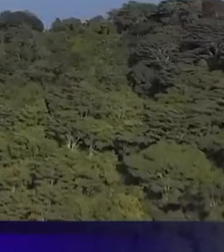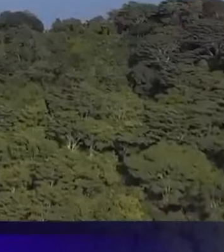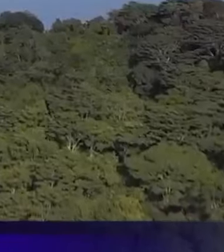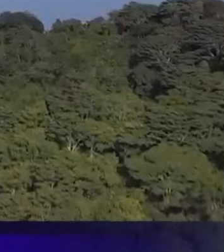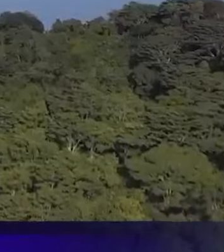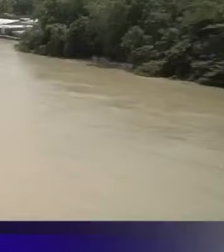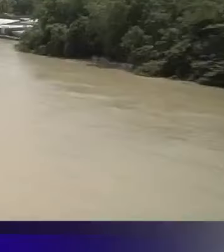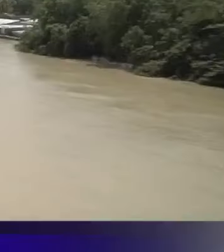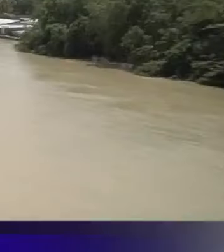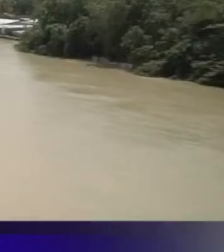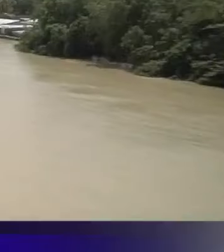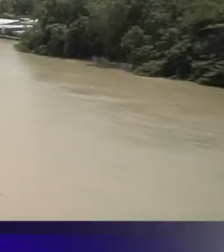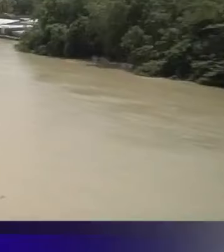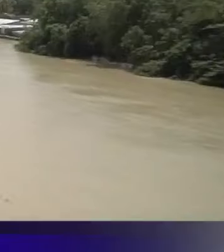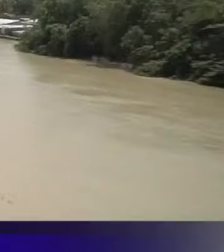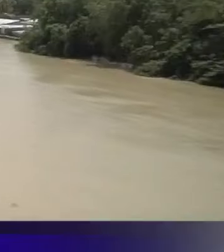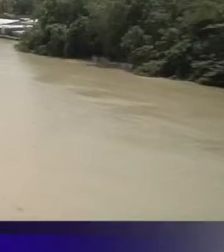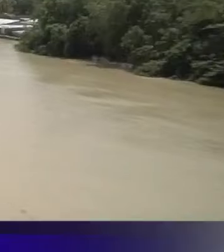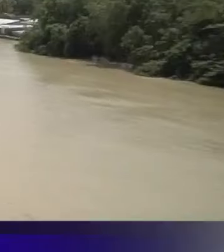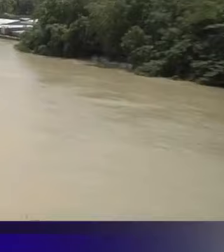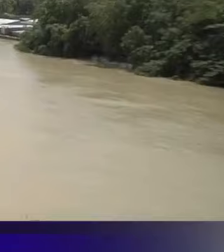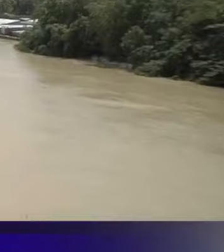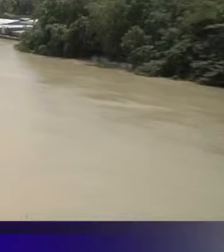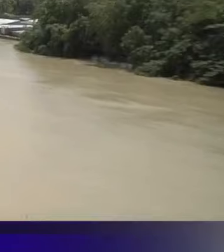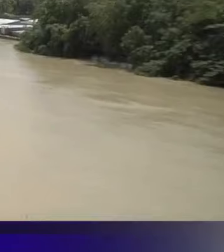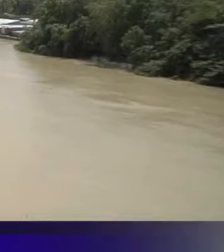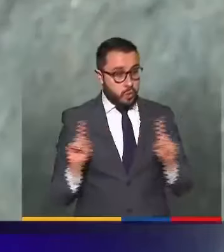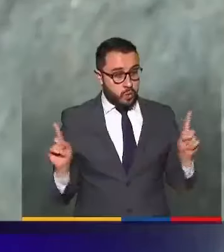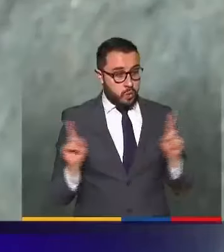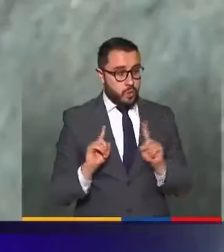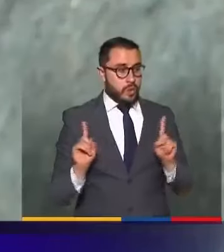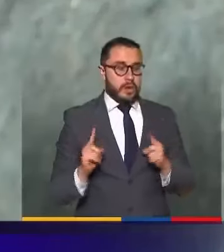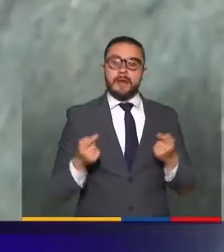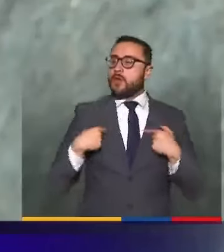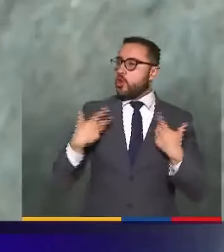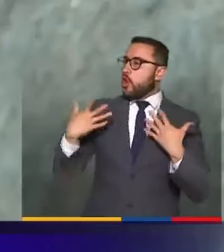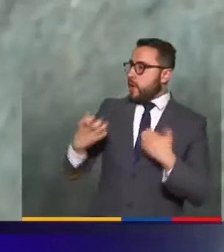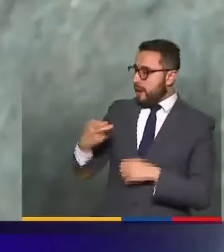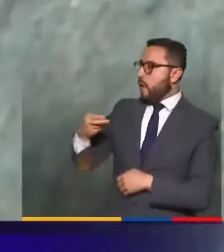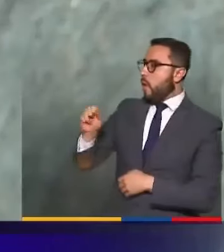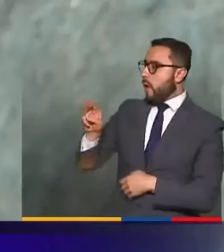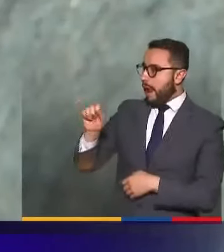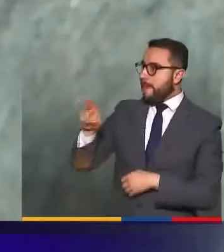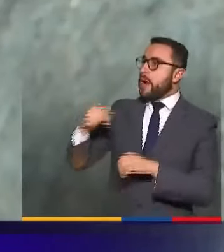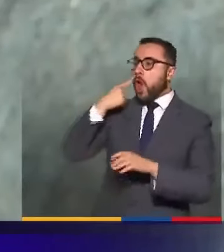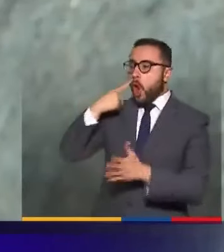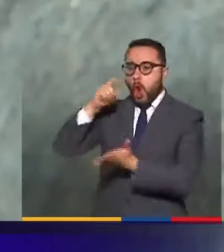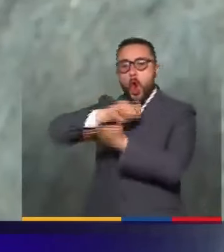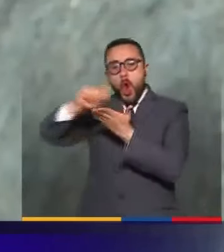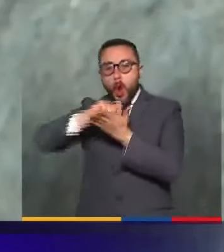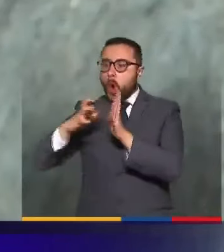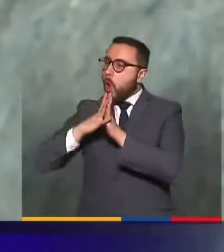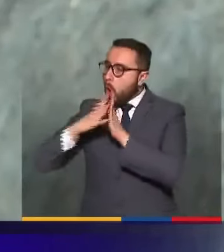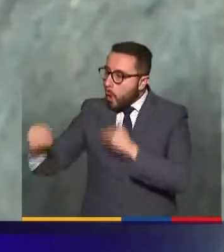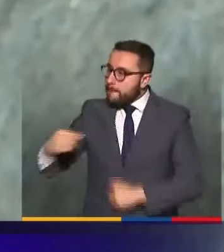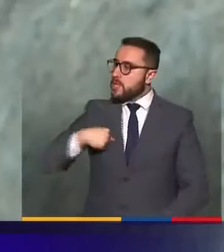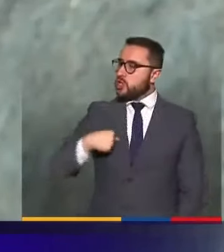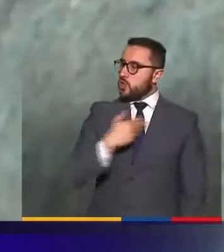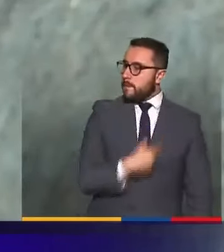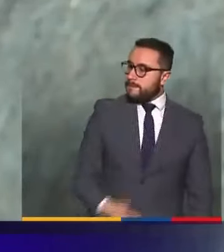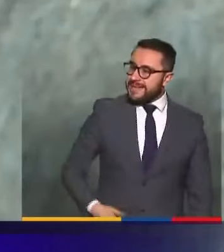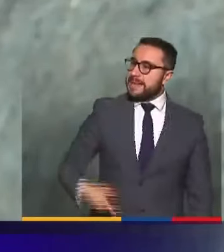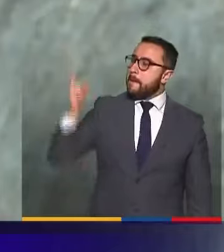tierras estarían entre la Guajira y el Cesar y el Magdalena. Yo quiero, Harman, y anote, porque eso es una orden del